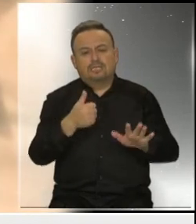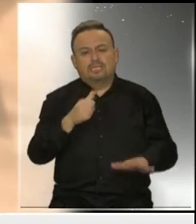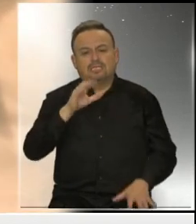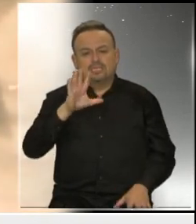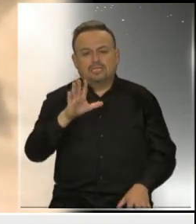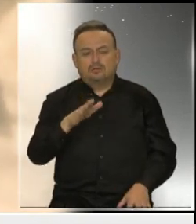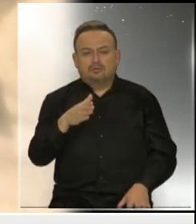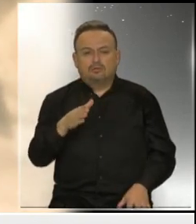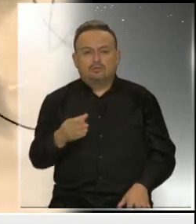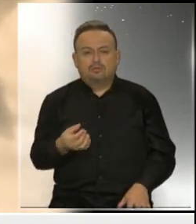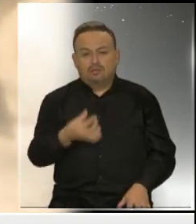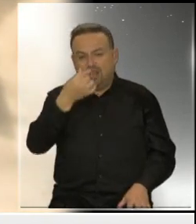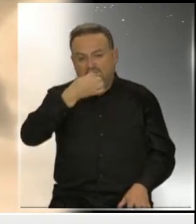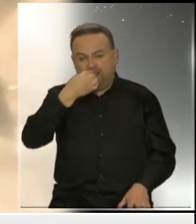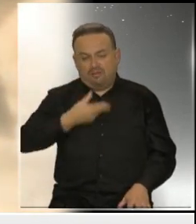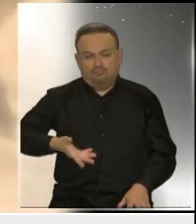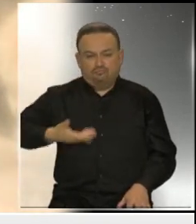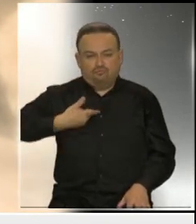1965.